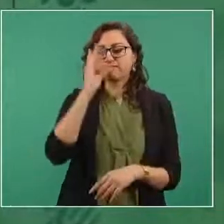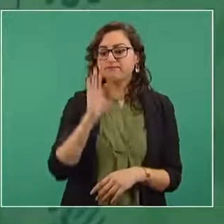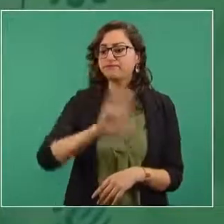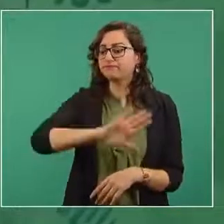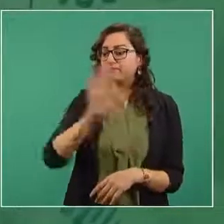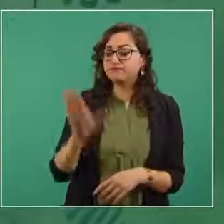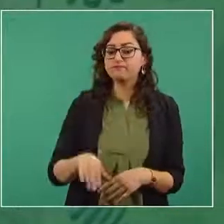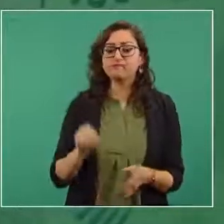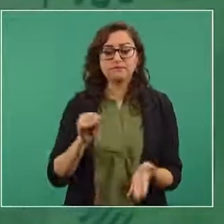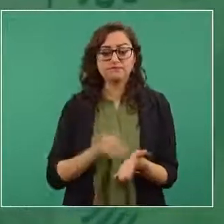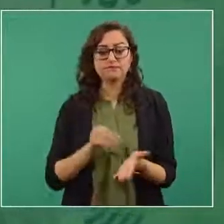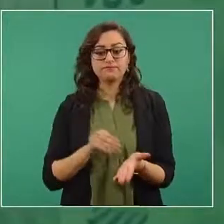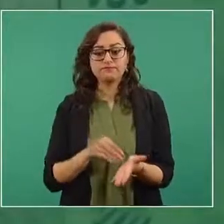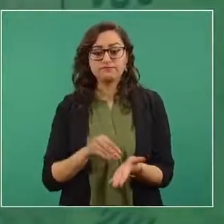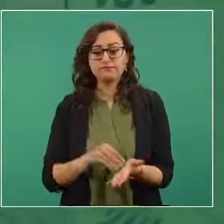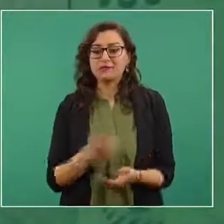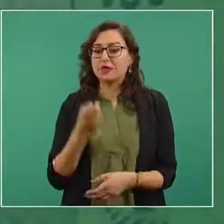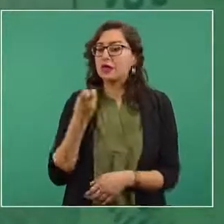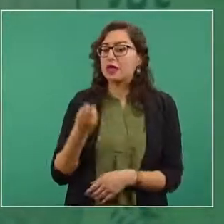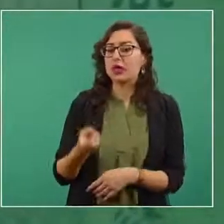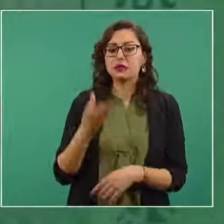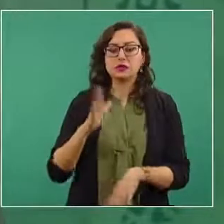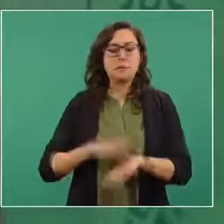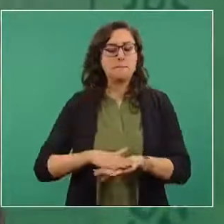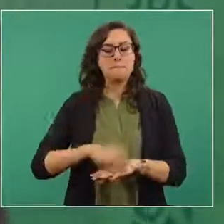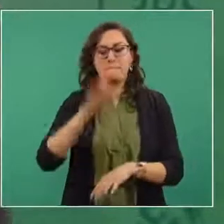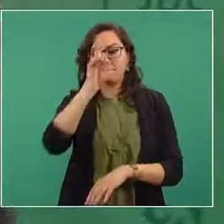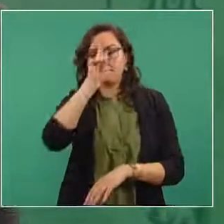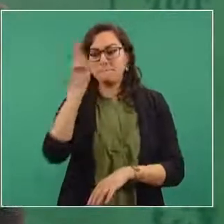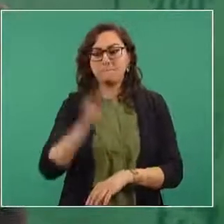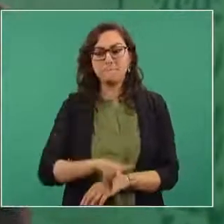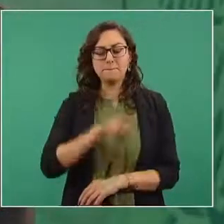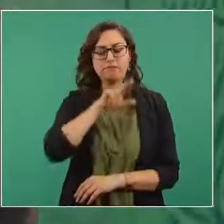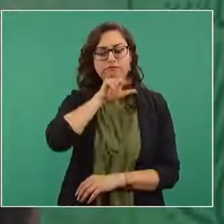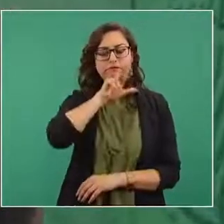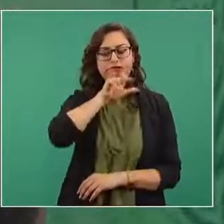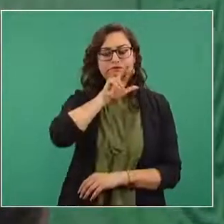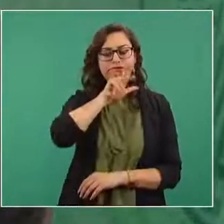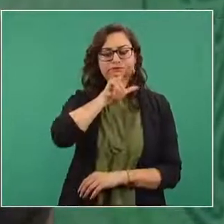más debe de preocuparnos,